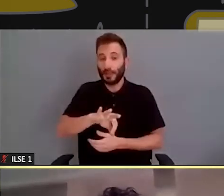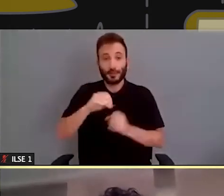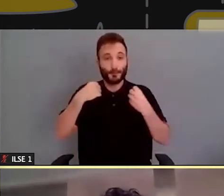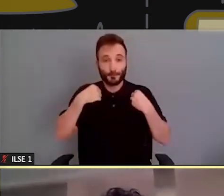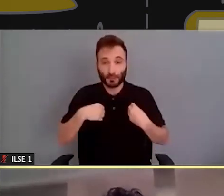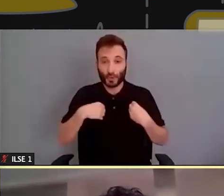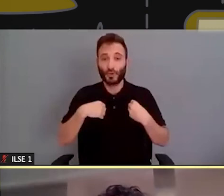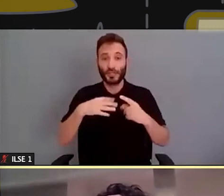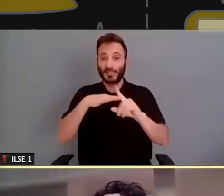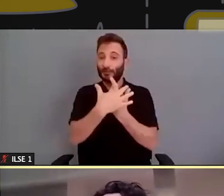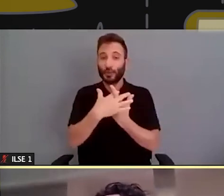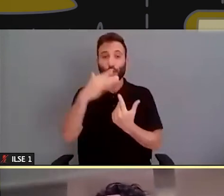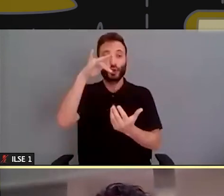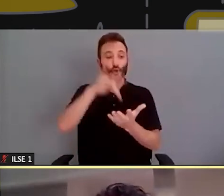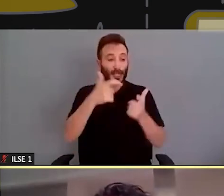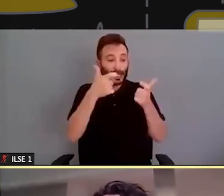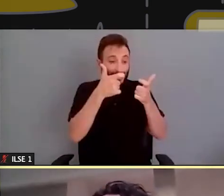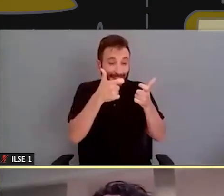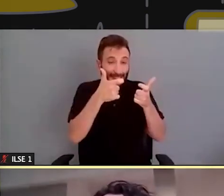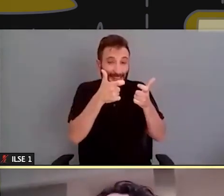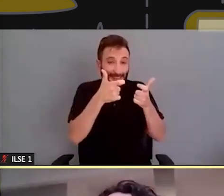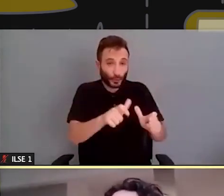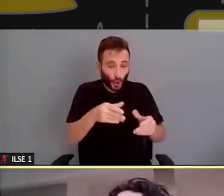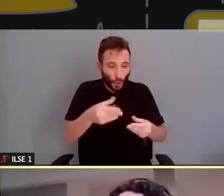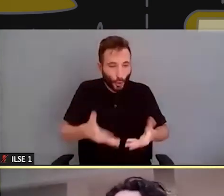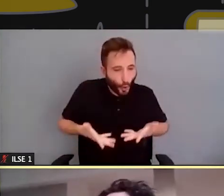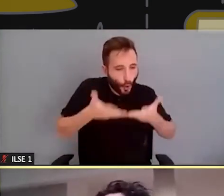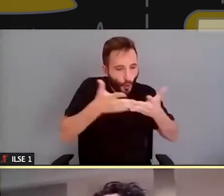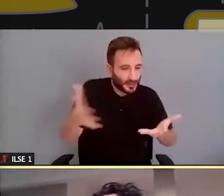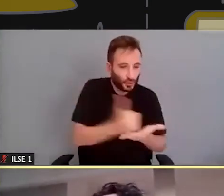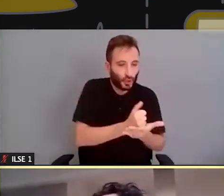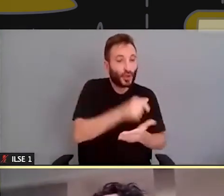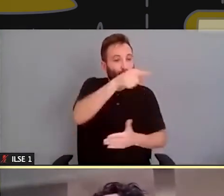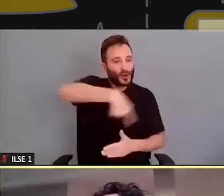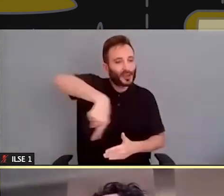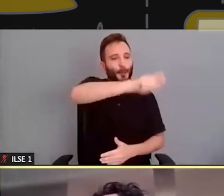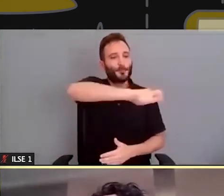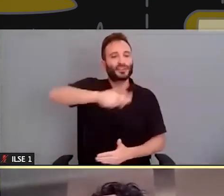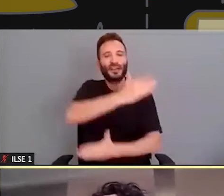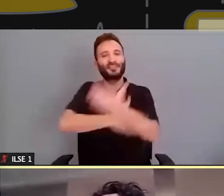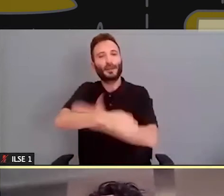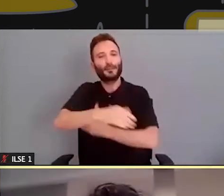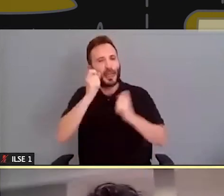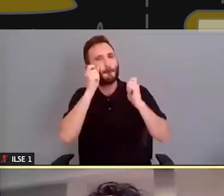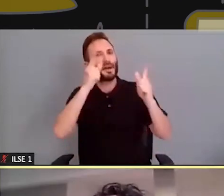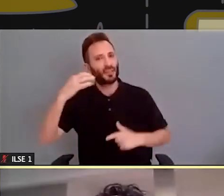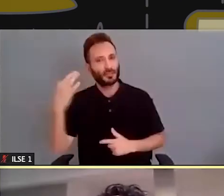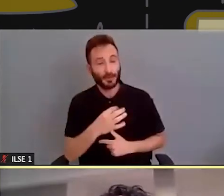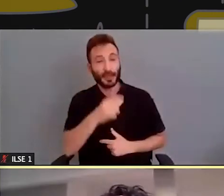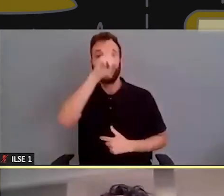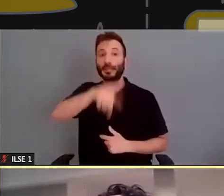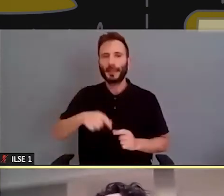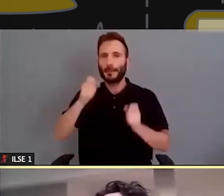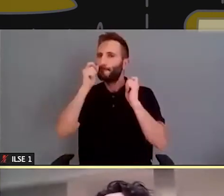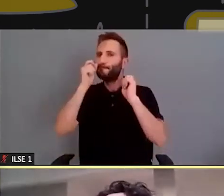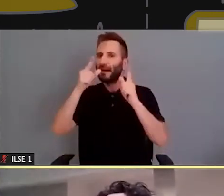de todo para el sector, o sea, tenemos que tener en cuenta las necesidades de las personas con discapacidad, pero también tenemos que tener en